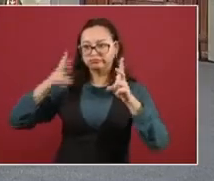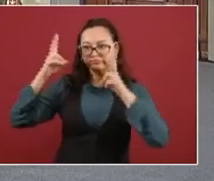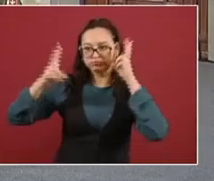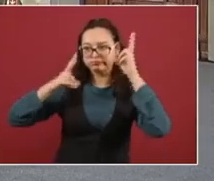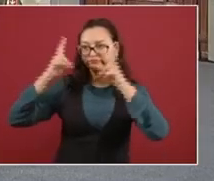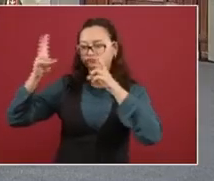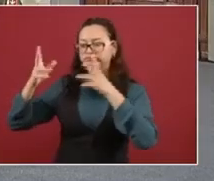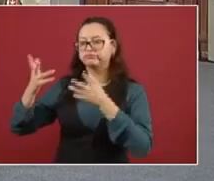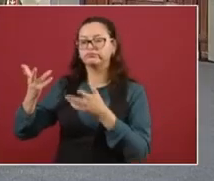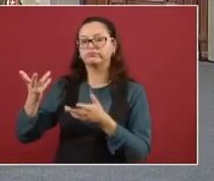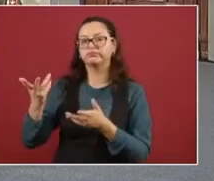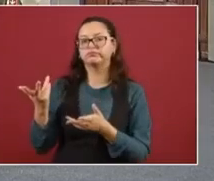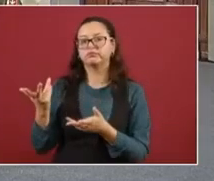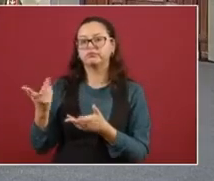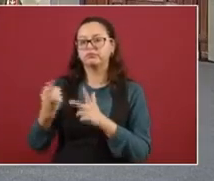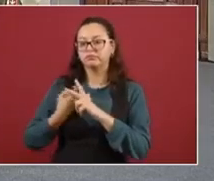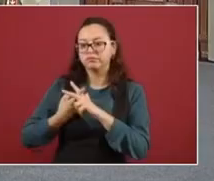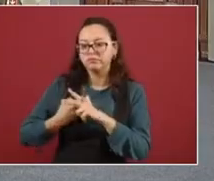la